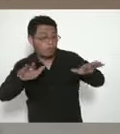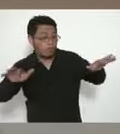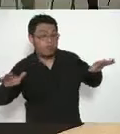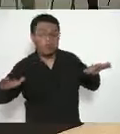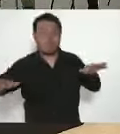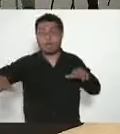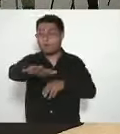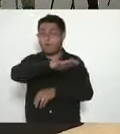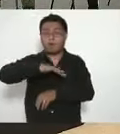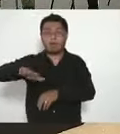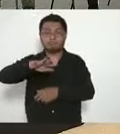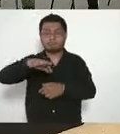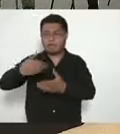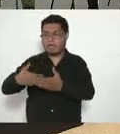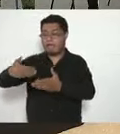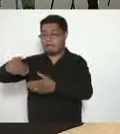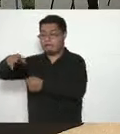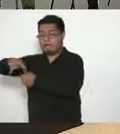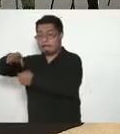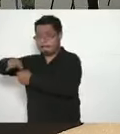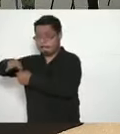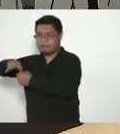elecciones. No solo eso,